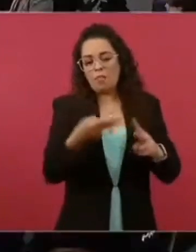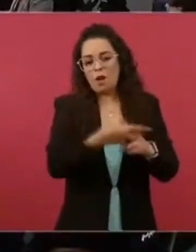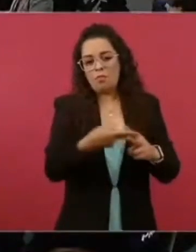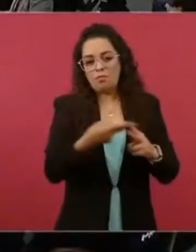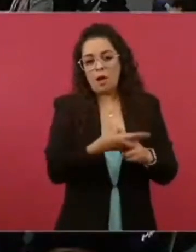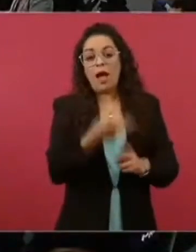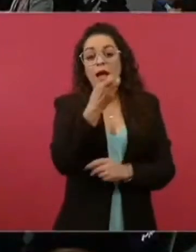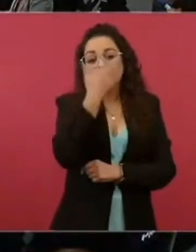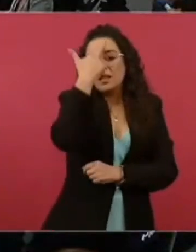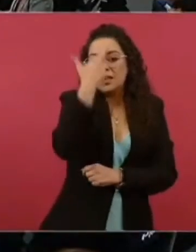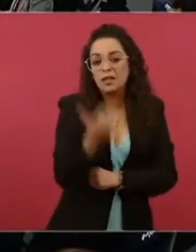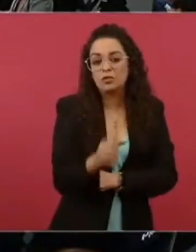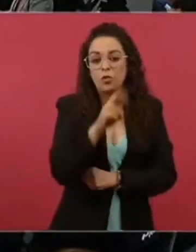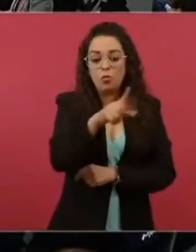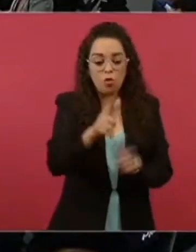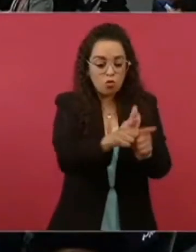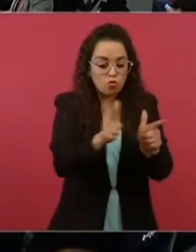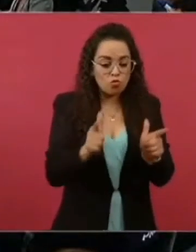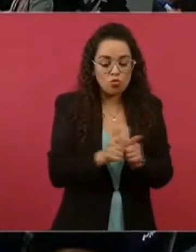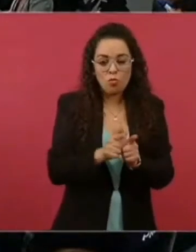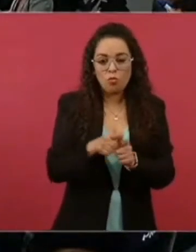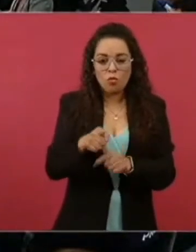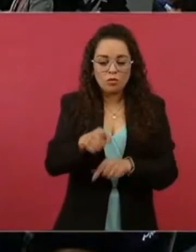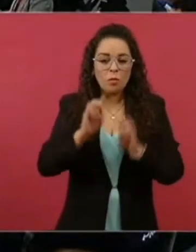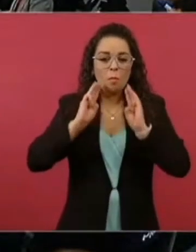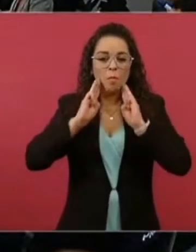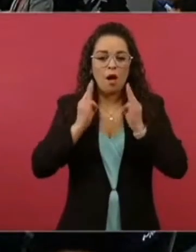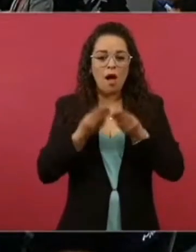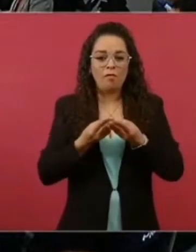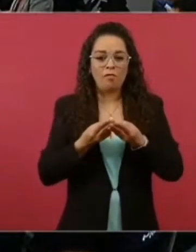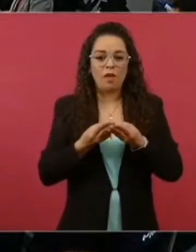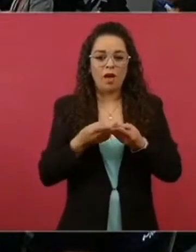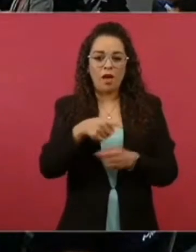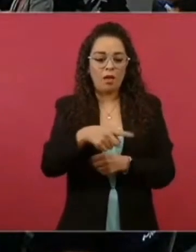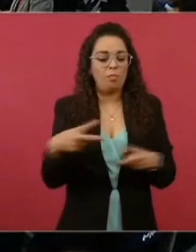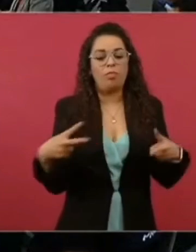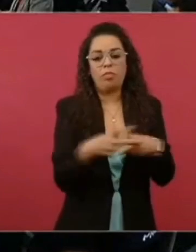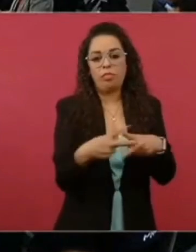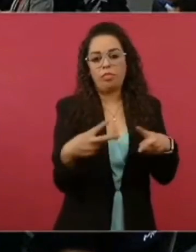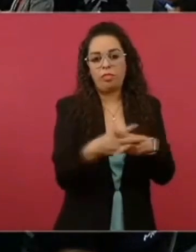la lección? De que tenemos que evitar